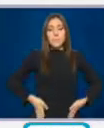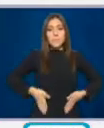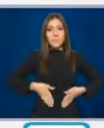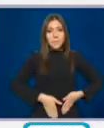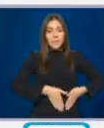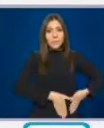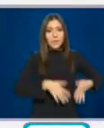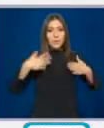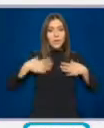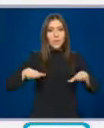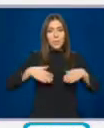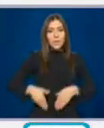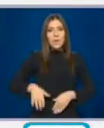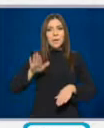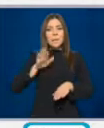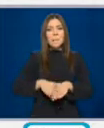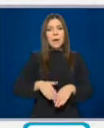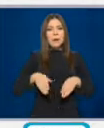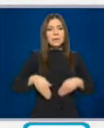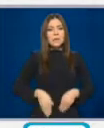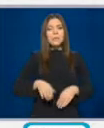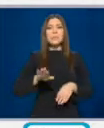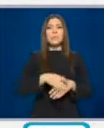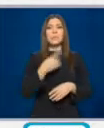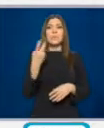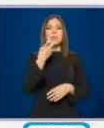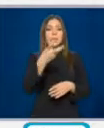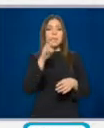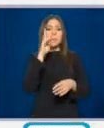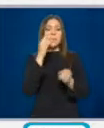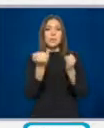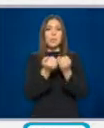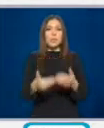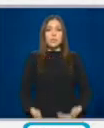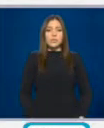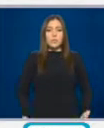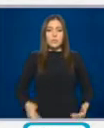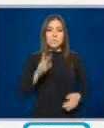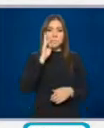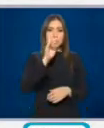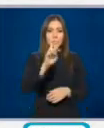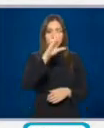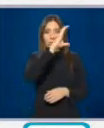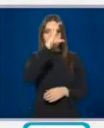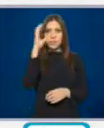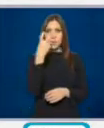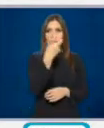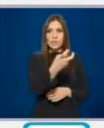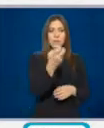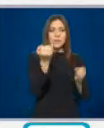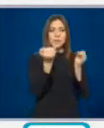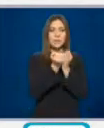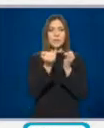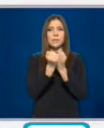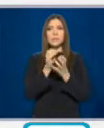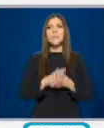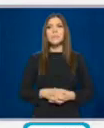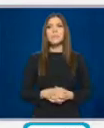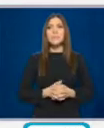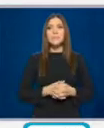¿no? Entonces, justo utilizando este tipo de bermudas, ese es Enrique. Hacemos un poco el hecho